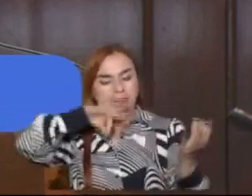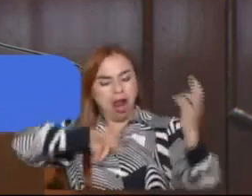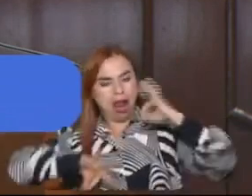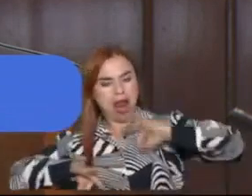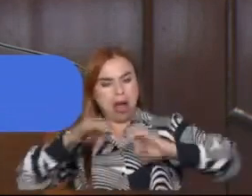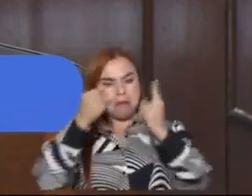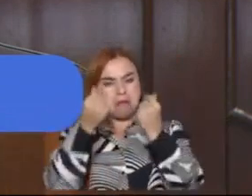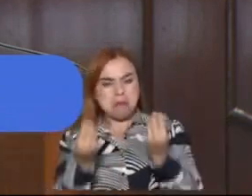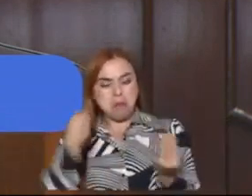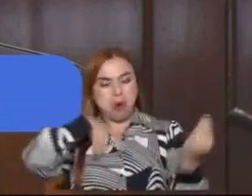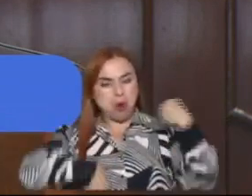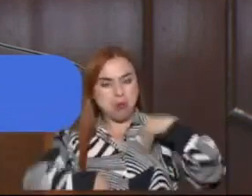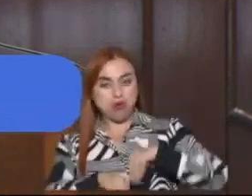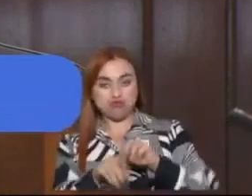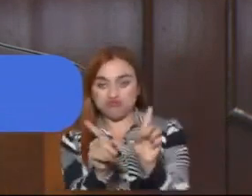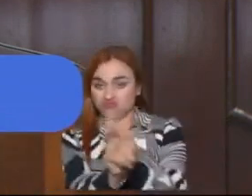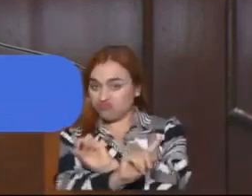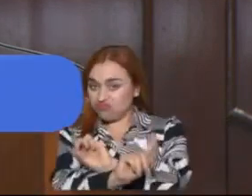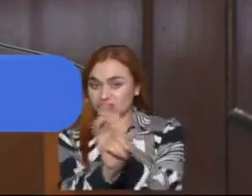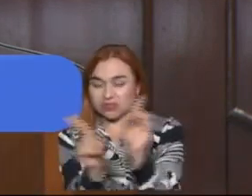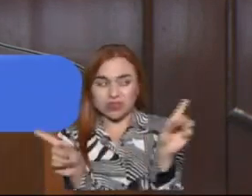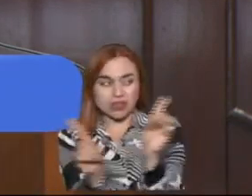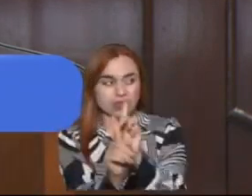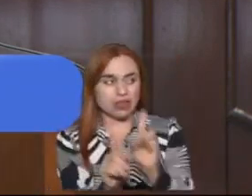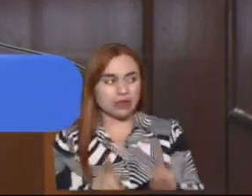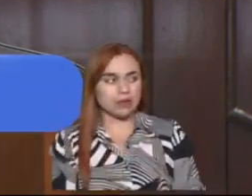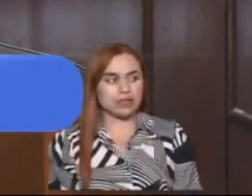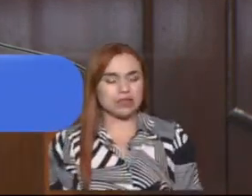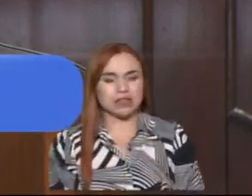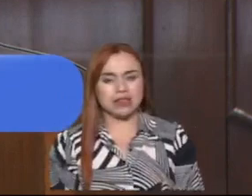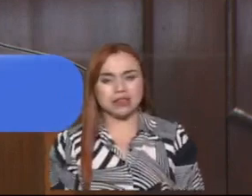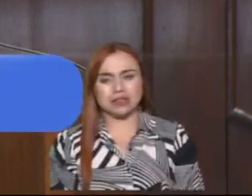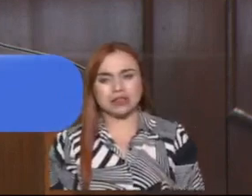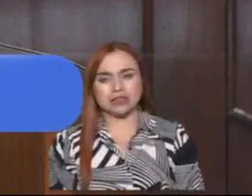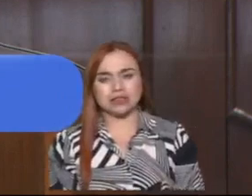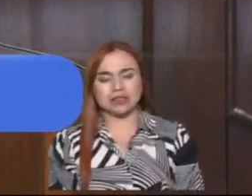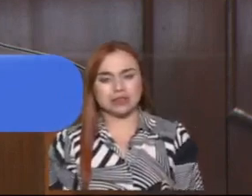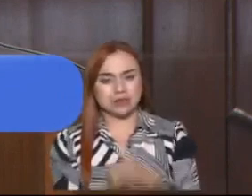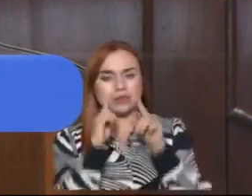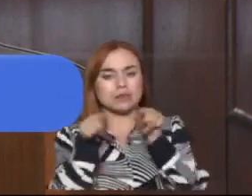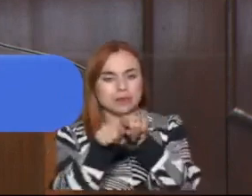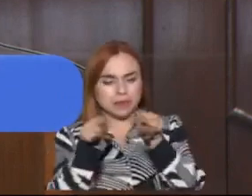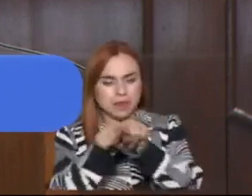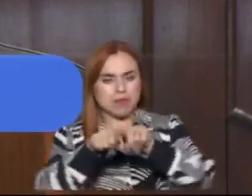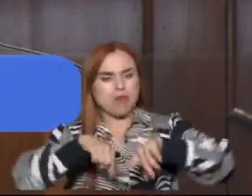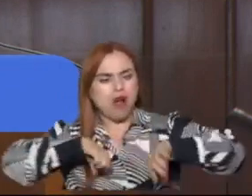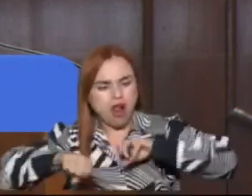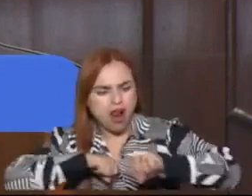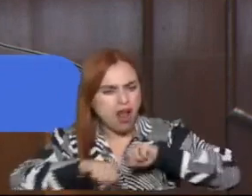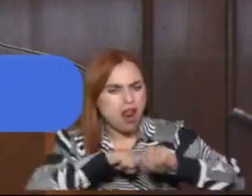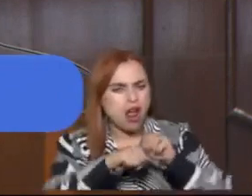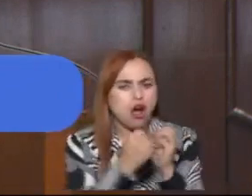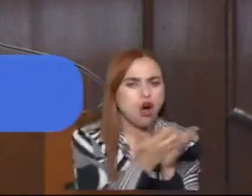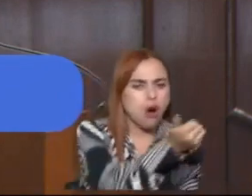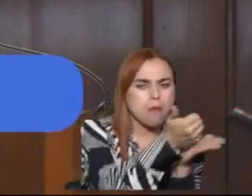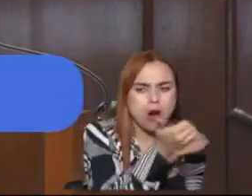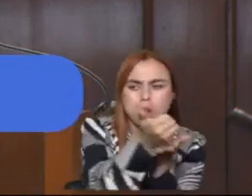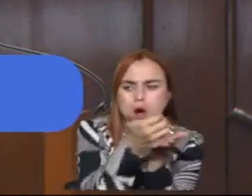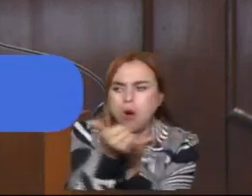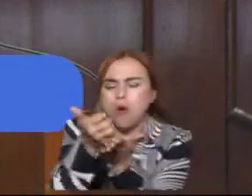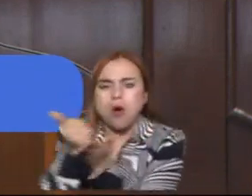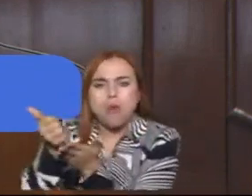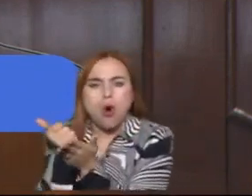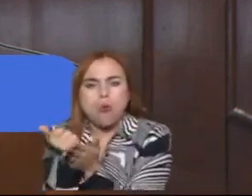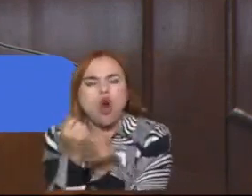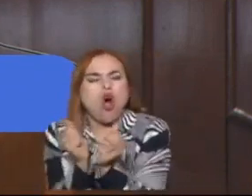la herramienta cotización en línea, que dinamizó y transparentó los procesos de compras menores por